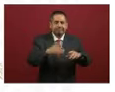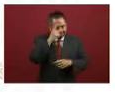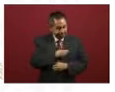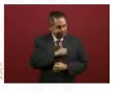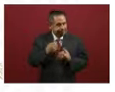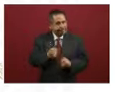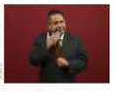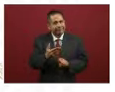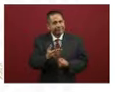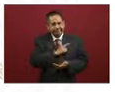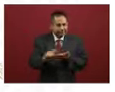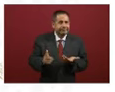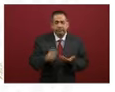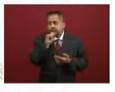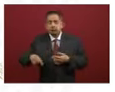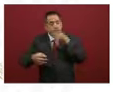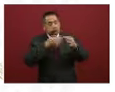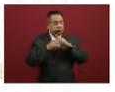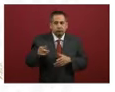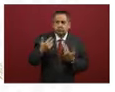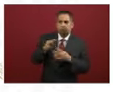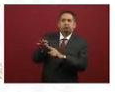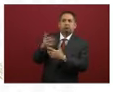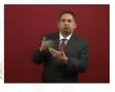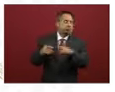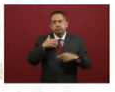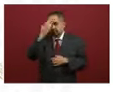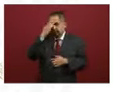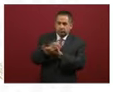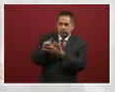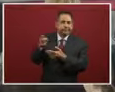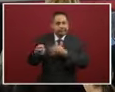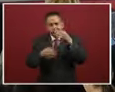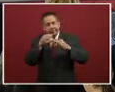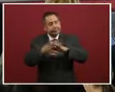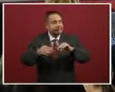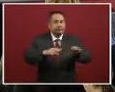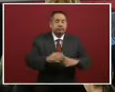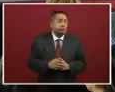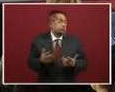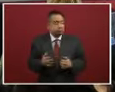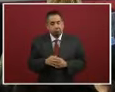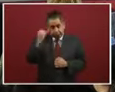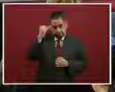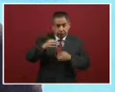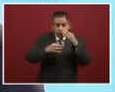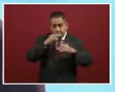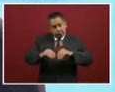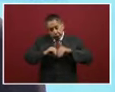lado, también van dando mensajes, son gente de referencia para las personas y también van a ayudarnos con sus mensajes. La idea de esta campaña